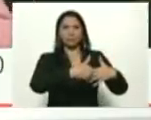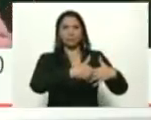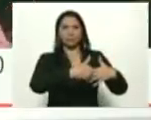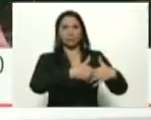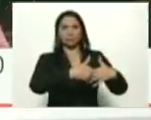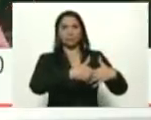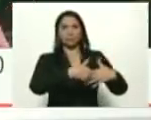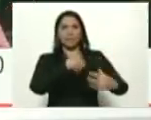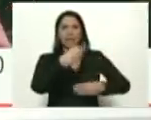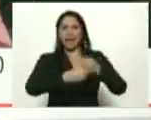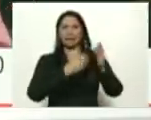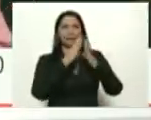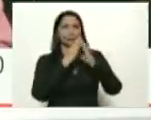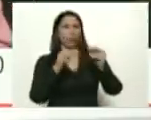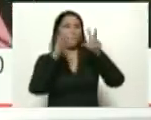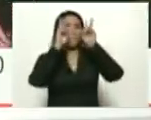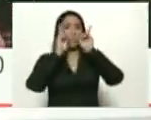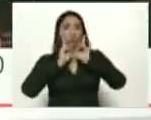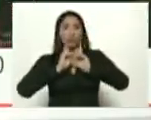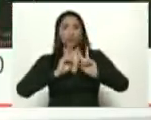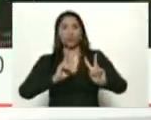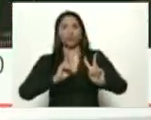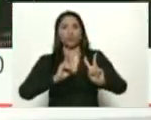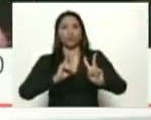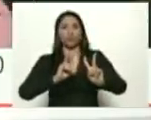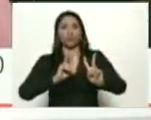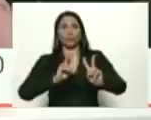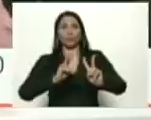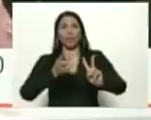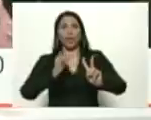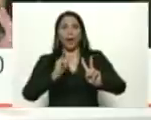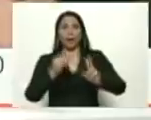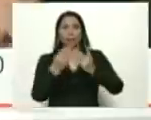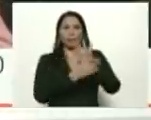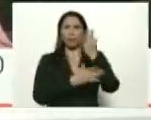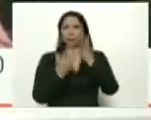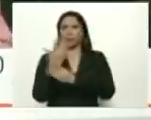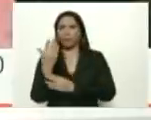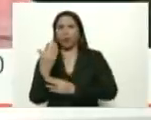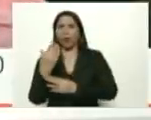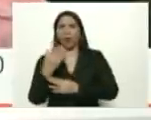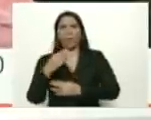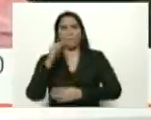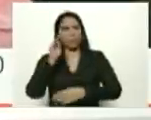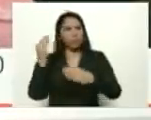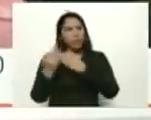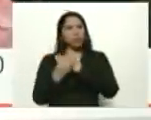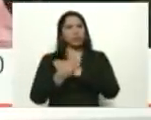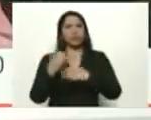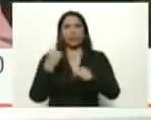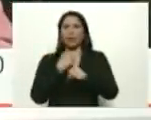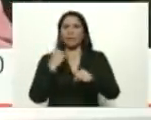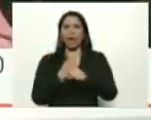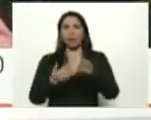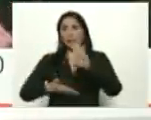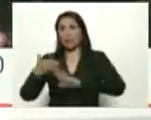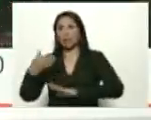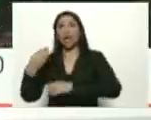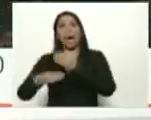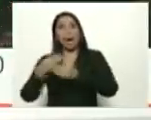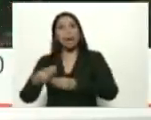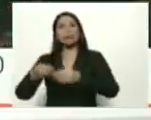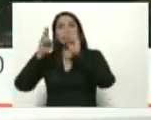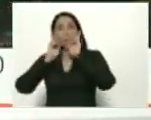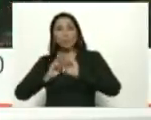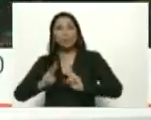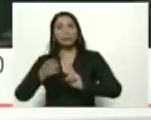Le hacen toda su higiene, le ponen sus protecciones, trabaja, termina de trabajar y al salir le hacen toda su higiene. Y